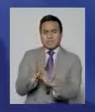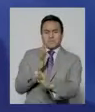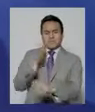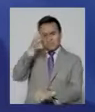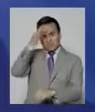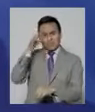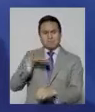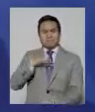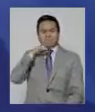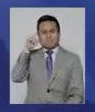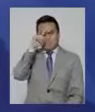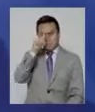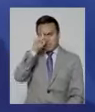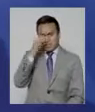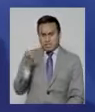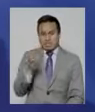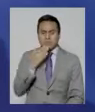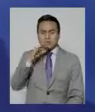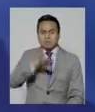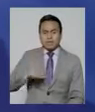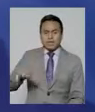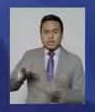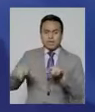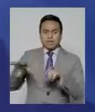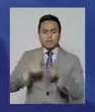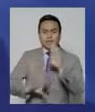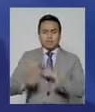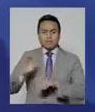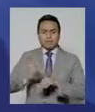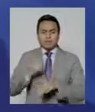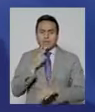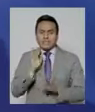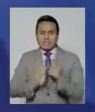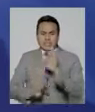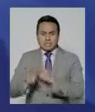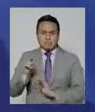los hospitales y de las unidades de cuidados intensivos.